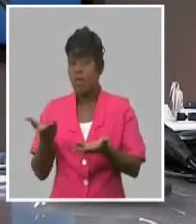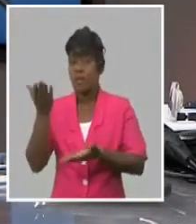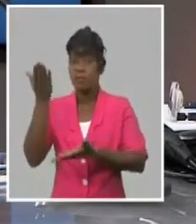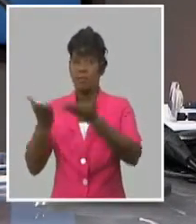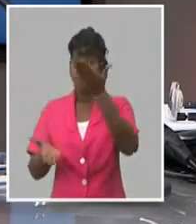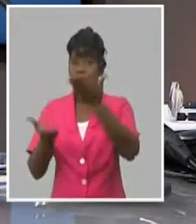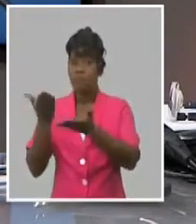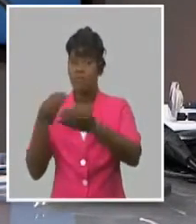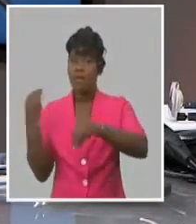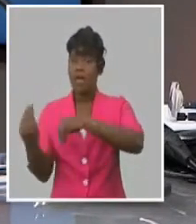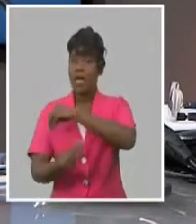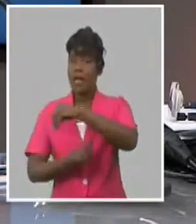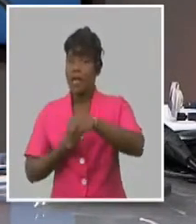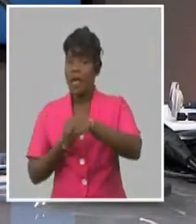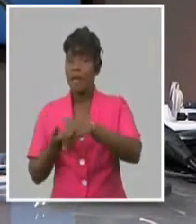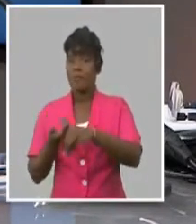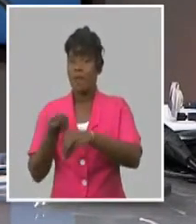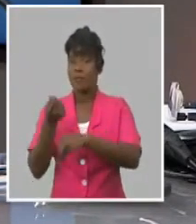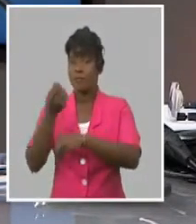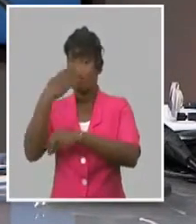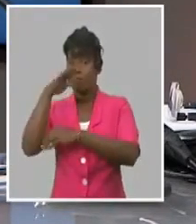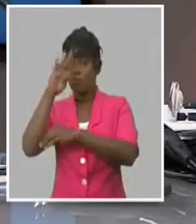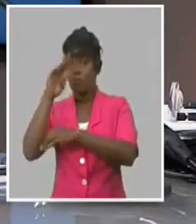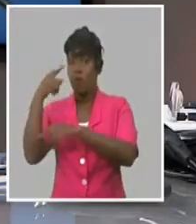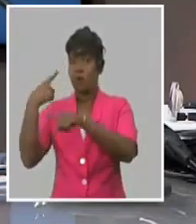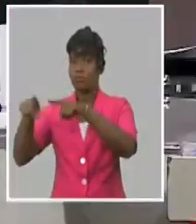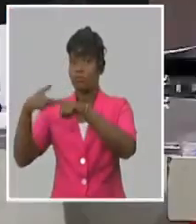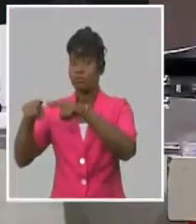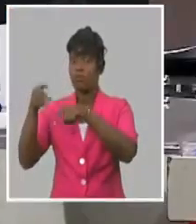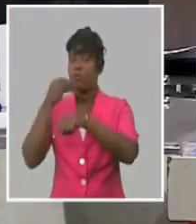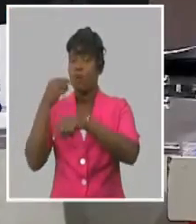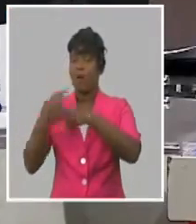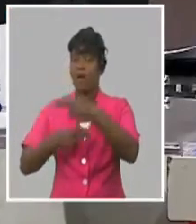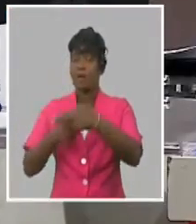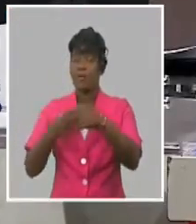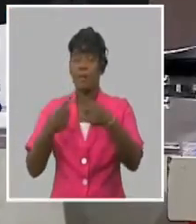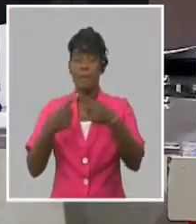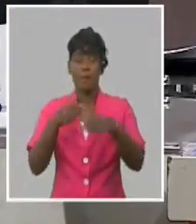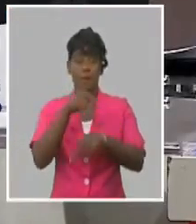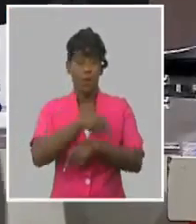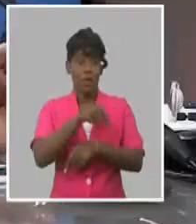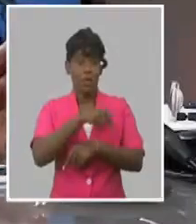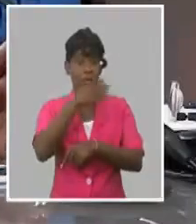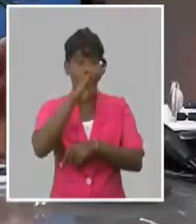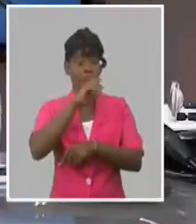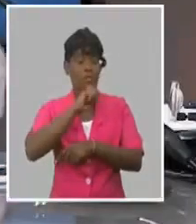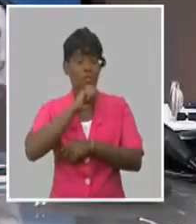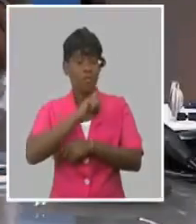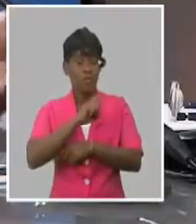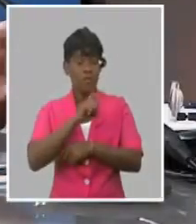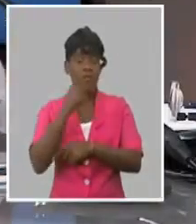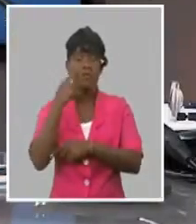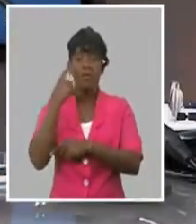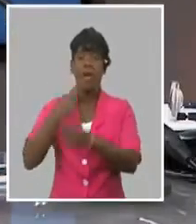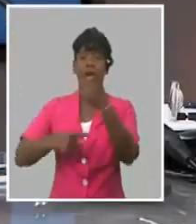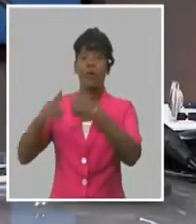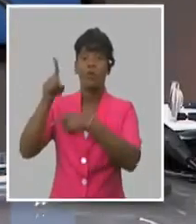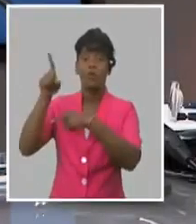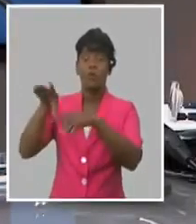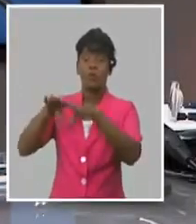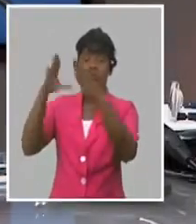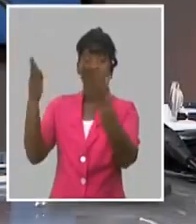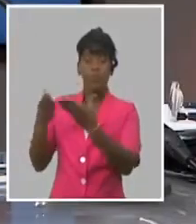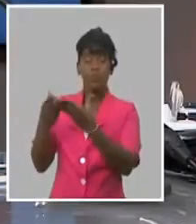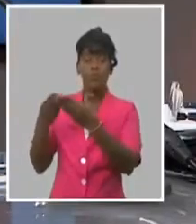Después me voy a referir a ese, tema. Y se enteran al otro día por televisión. Y muchas empresas van a la quiebra, no soportan la